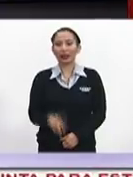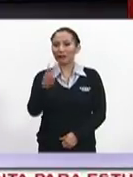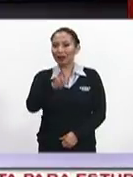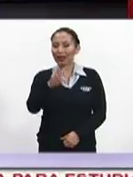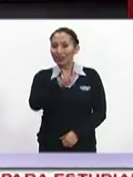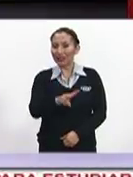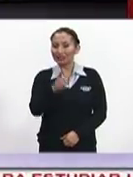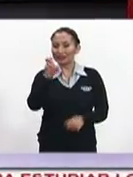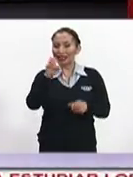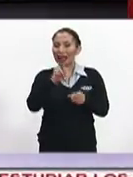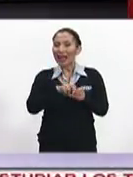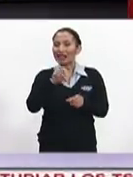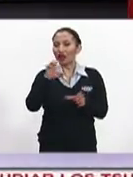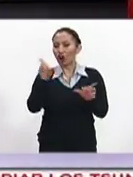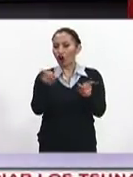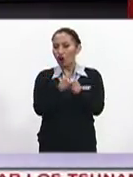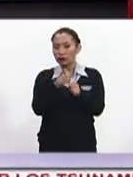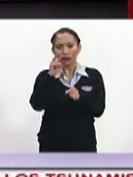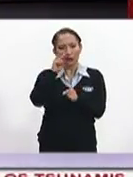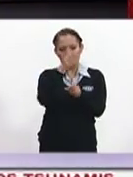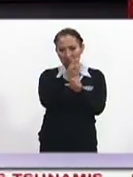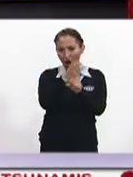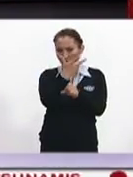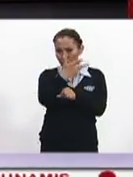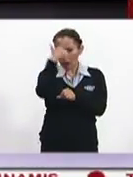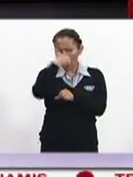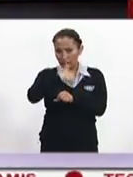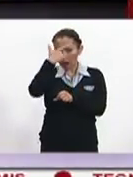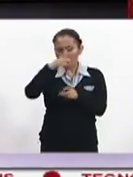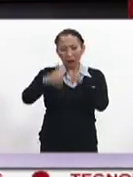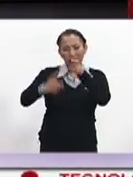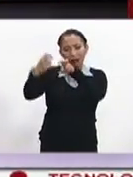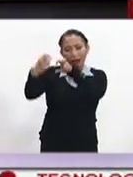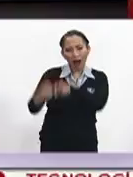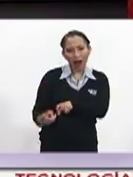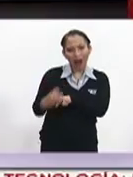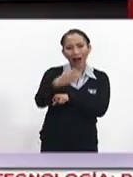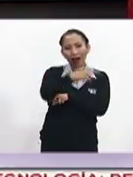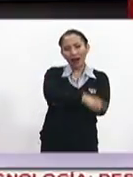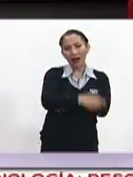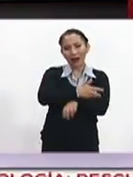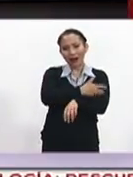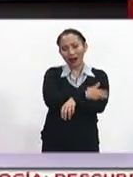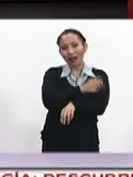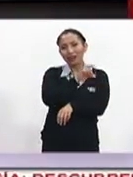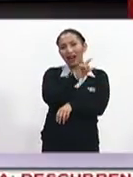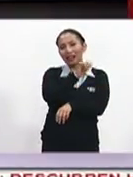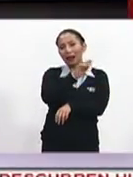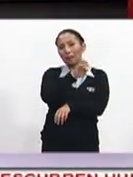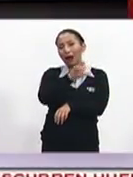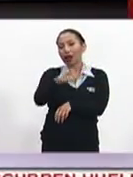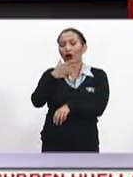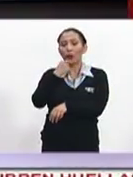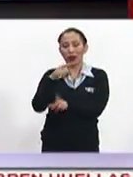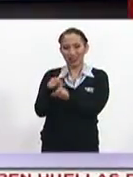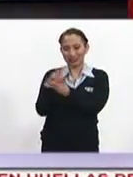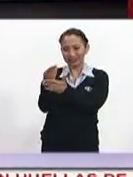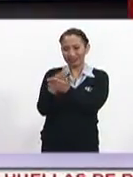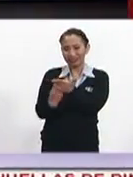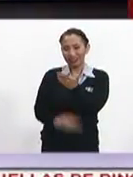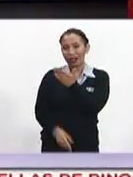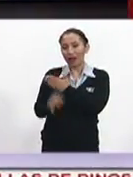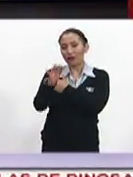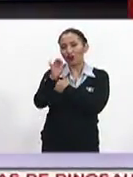Viernes de En Corto, lo invito a que usted vea a las 8 de la noche la conversación que tuvo mi compañera Dalia Val con el caricaturista